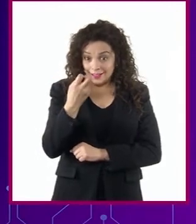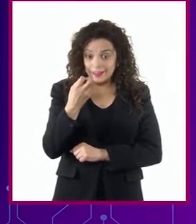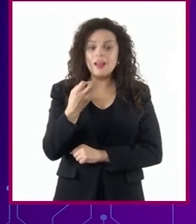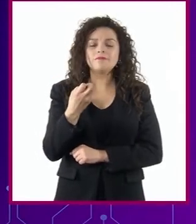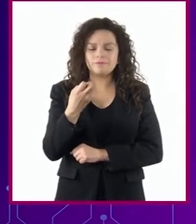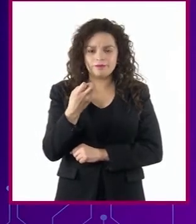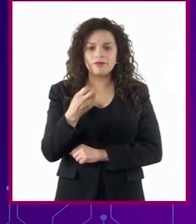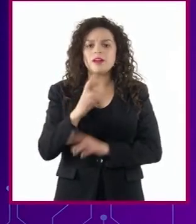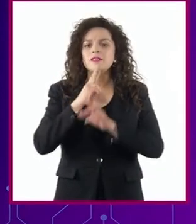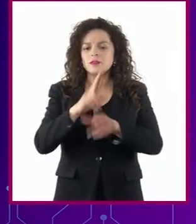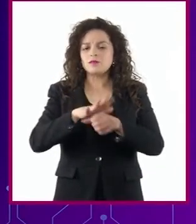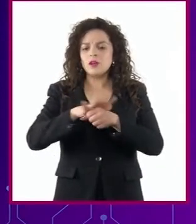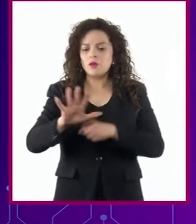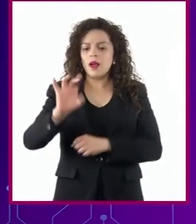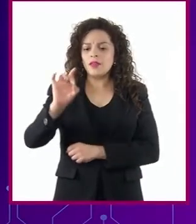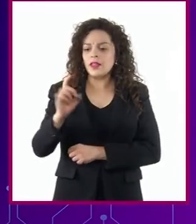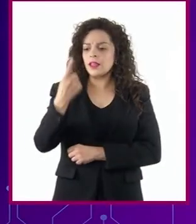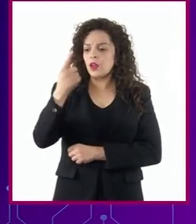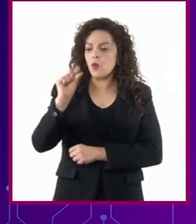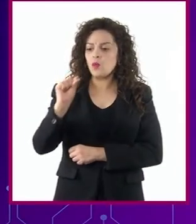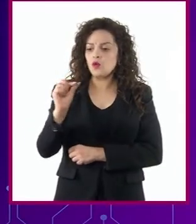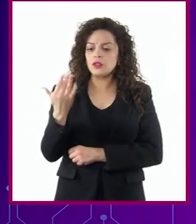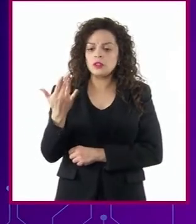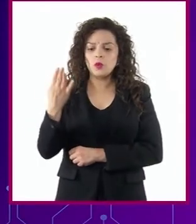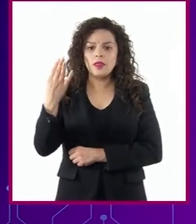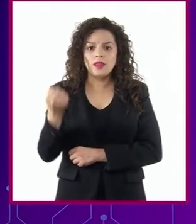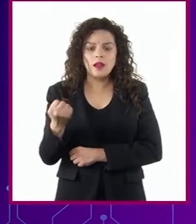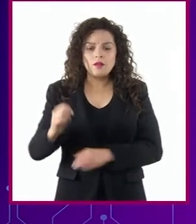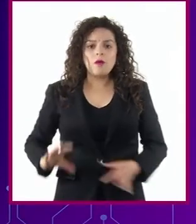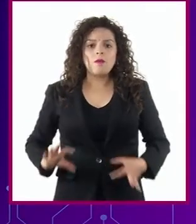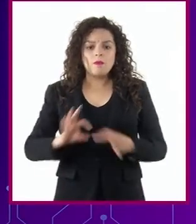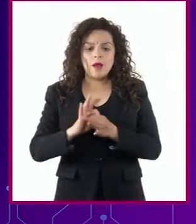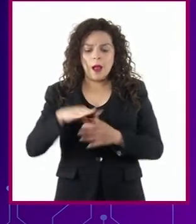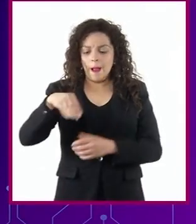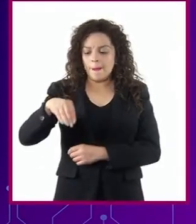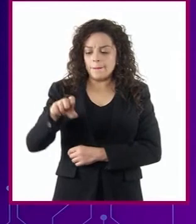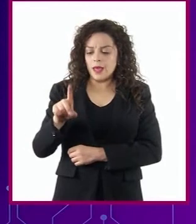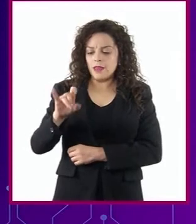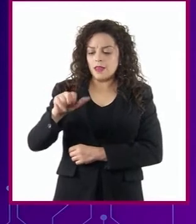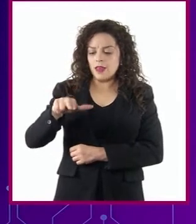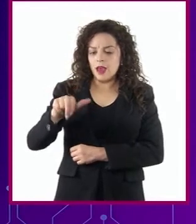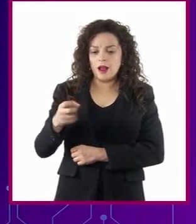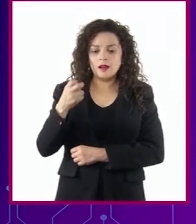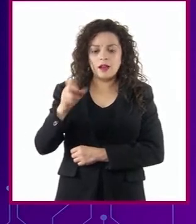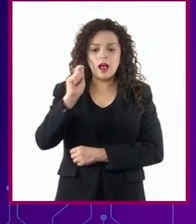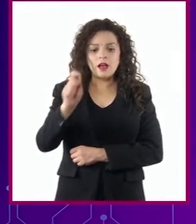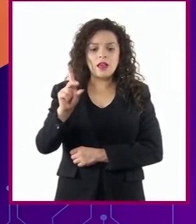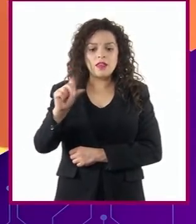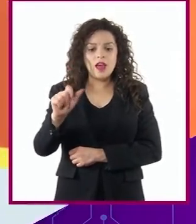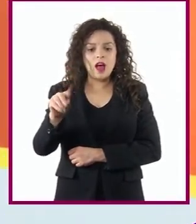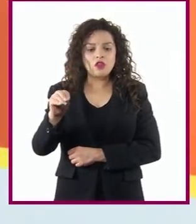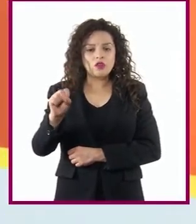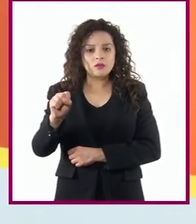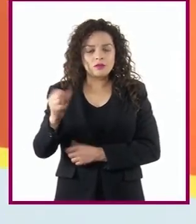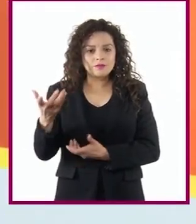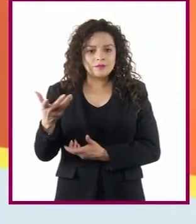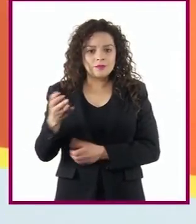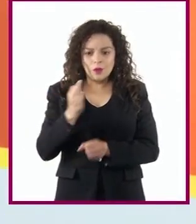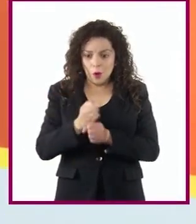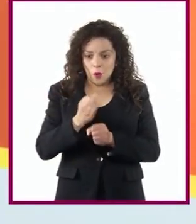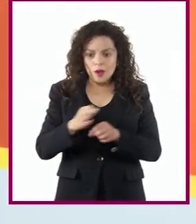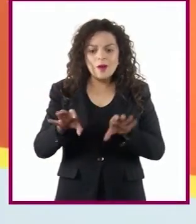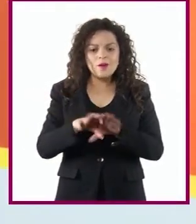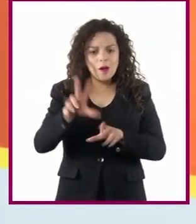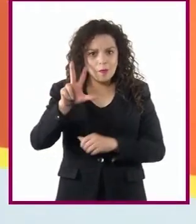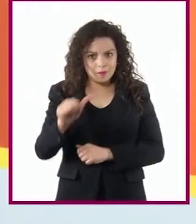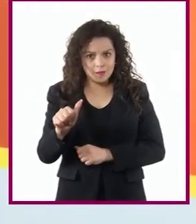obtiene 31.59, que corresponde a la mediana de este conjunto de datos. ¿Cómo vamos hasta aquí?